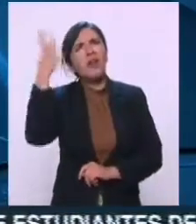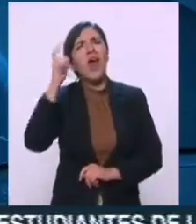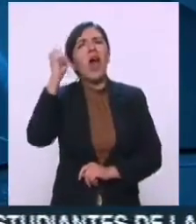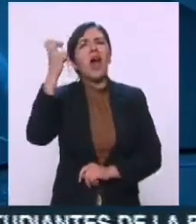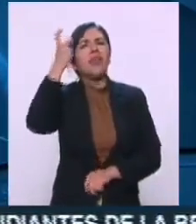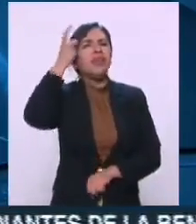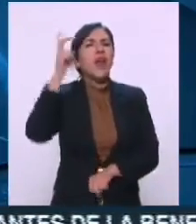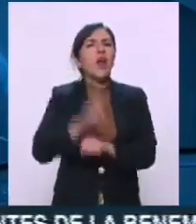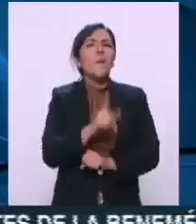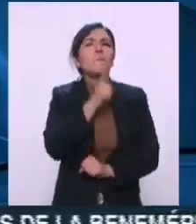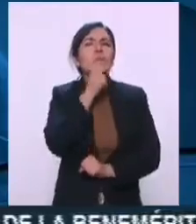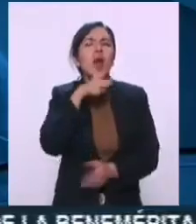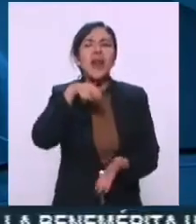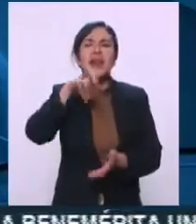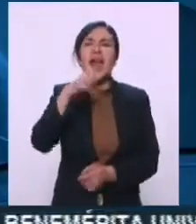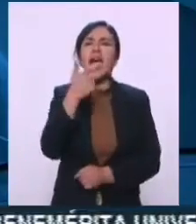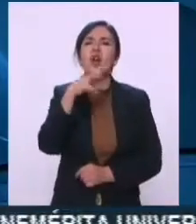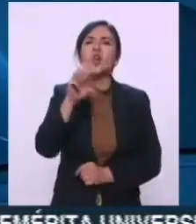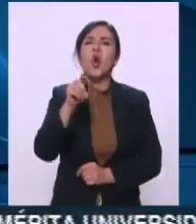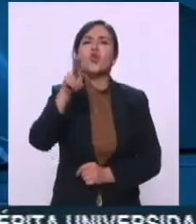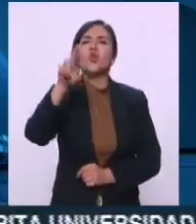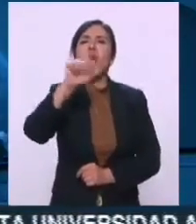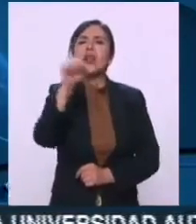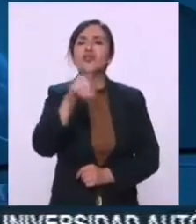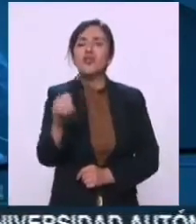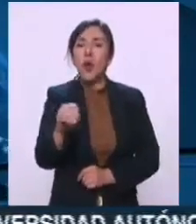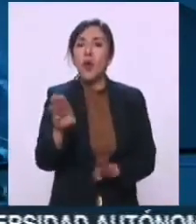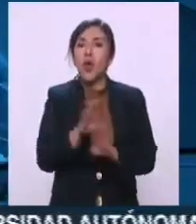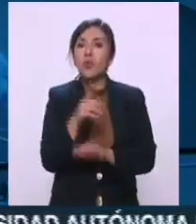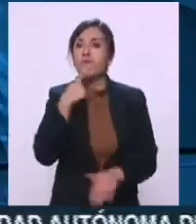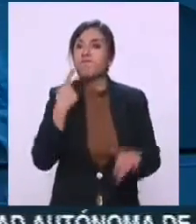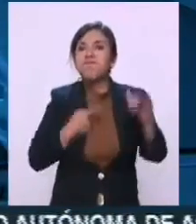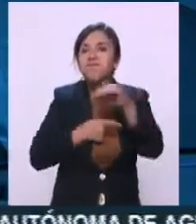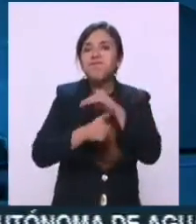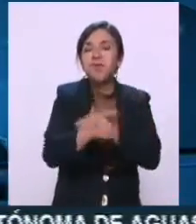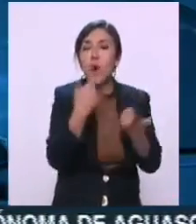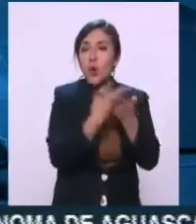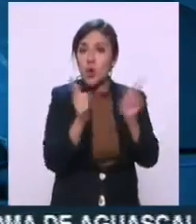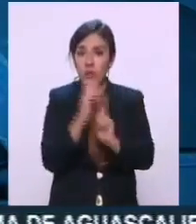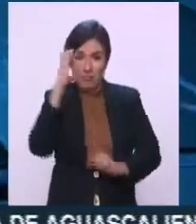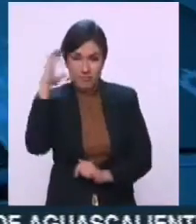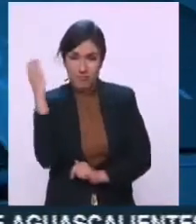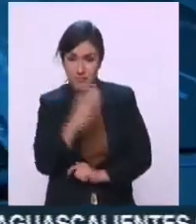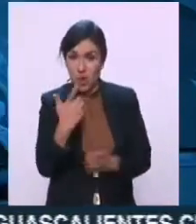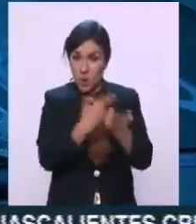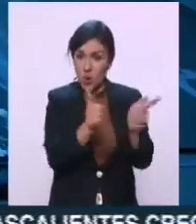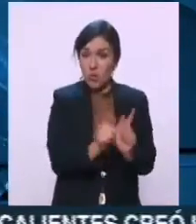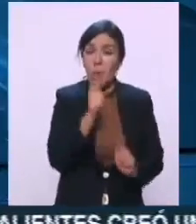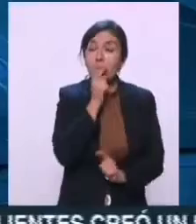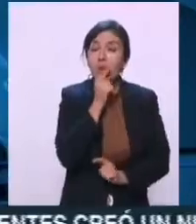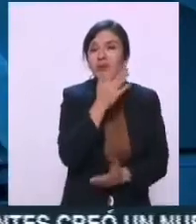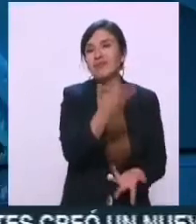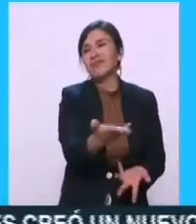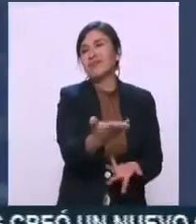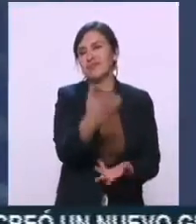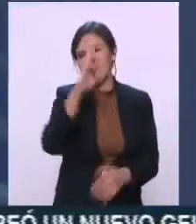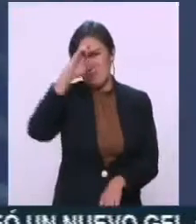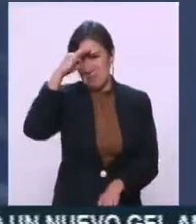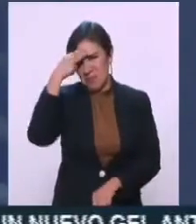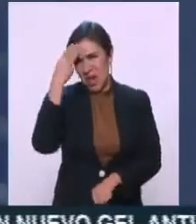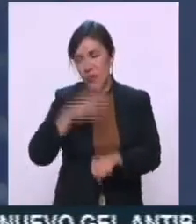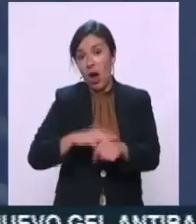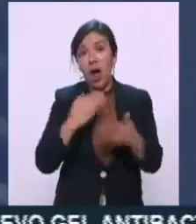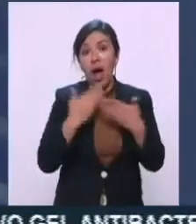director de la policía, el Negro Durazo, y la infiltración de grupos criminales en cuerpos policíacos? Bueno, se acaba de